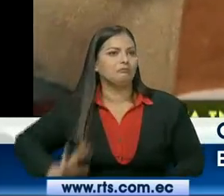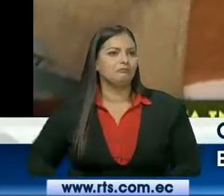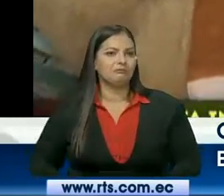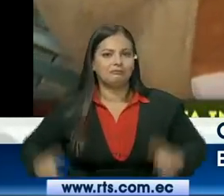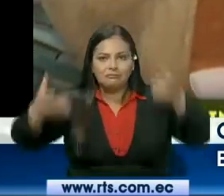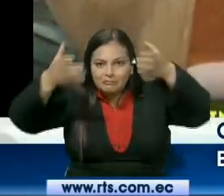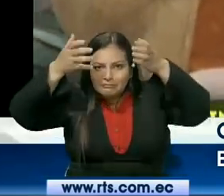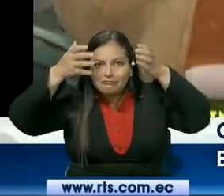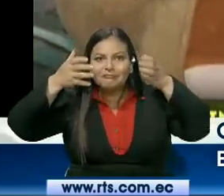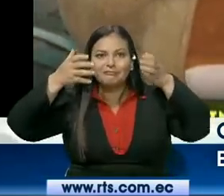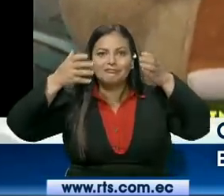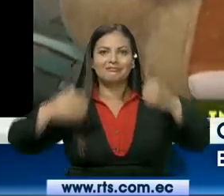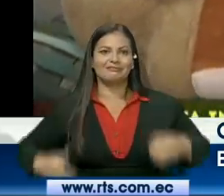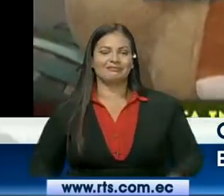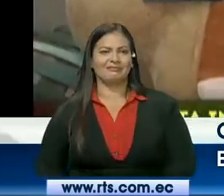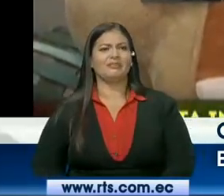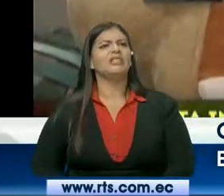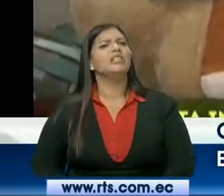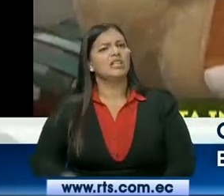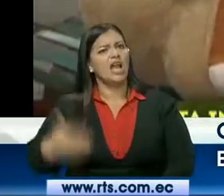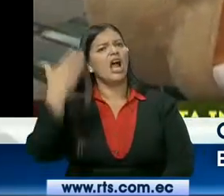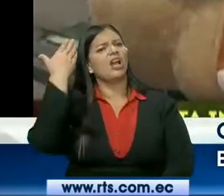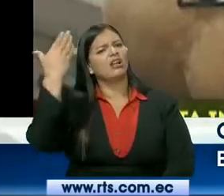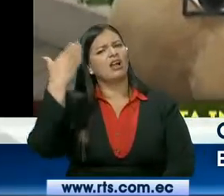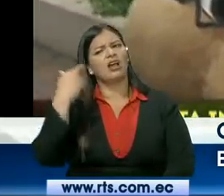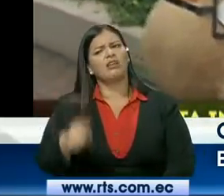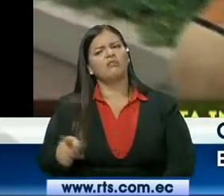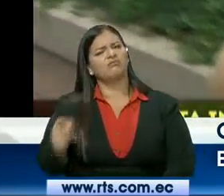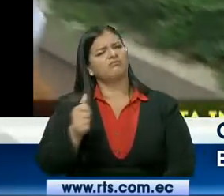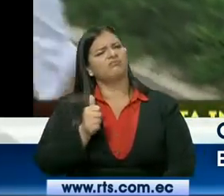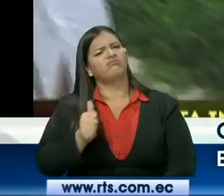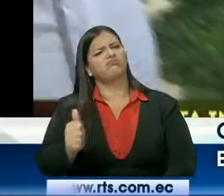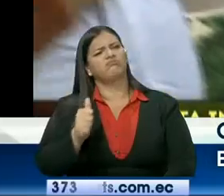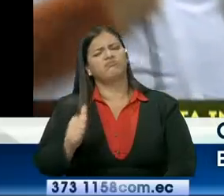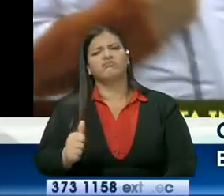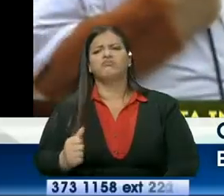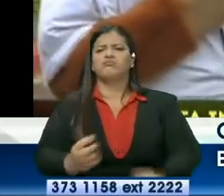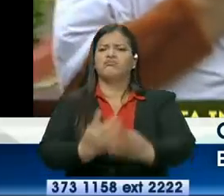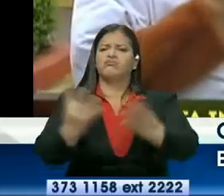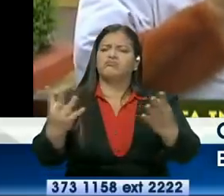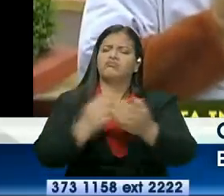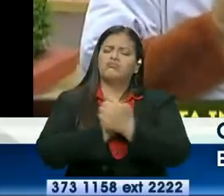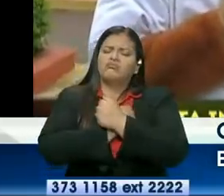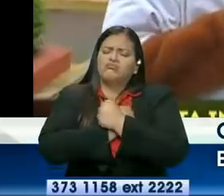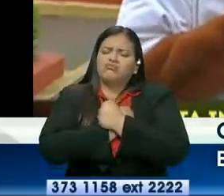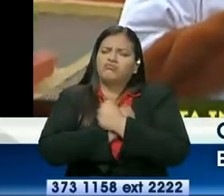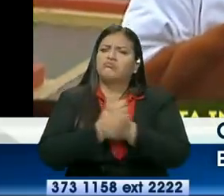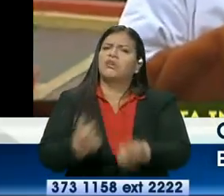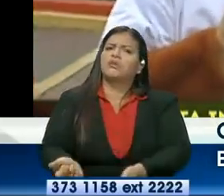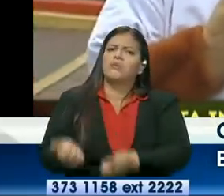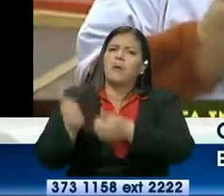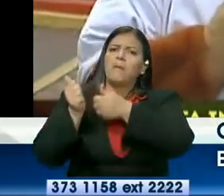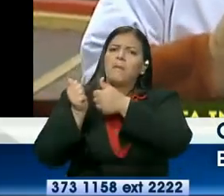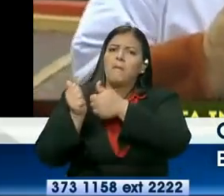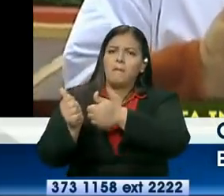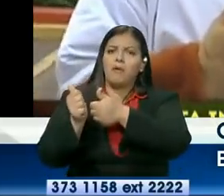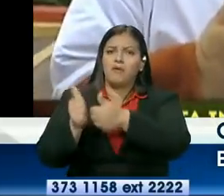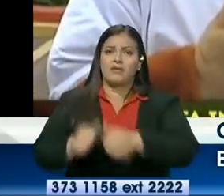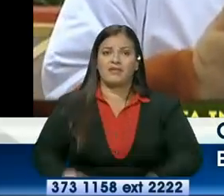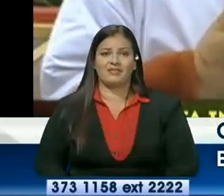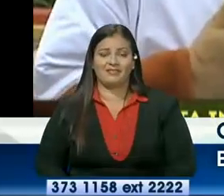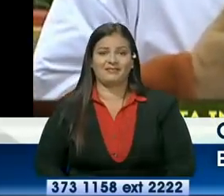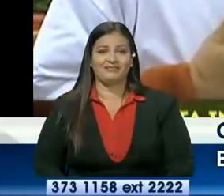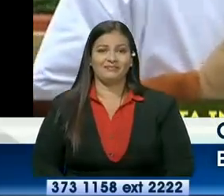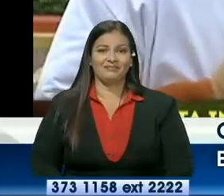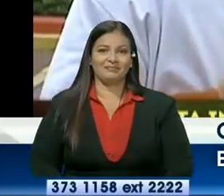él mostró, digamos, con su imagen y la ardilla que es popular aquí, porque en todos los cultivos hay una ardillita, entonces por eso